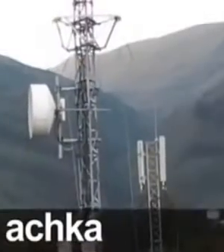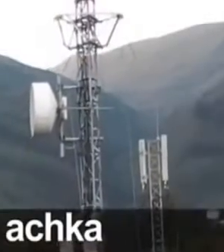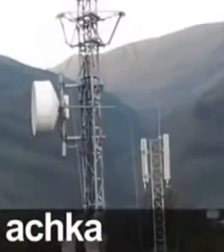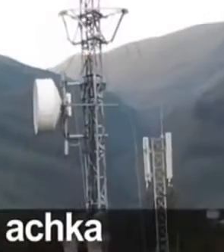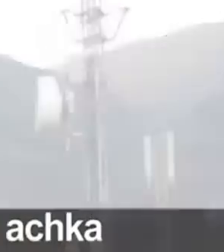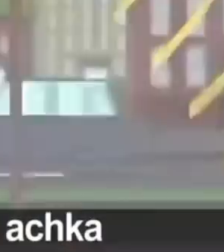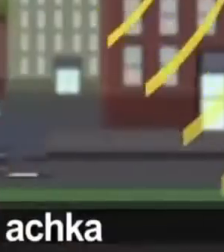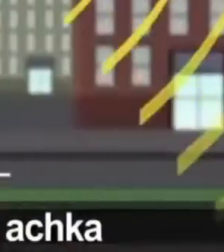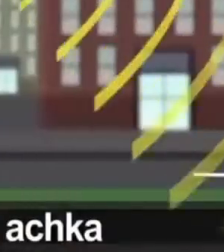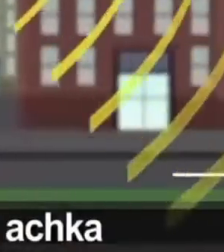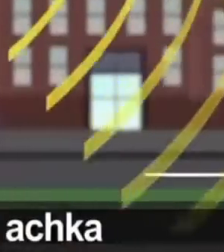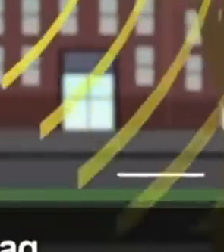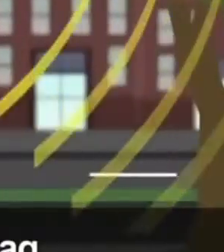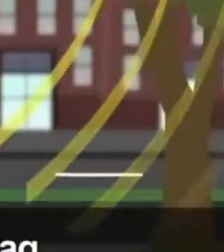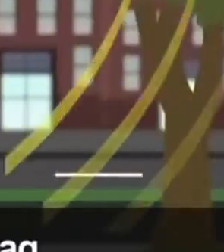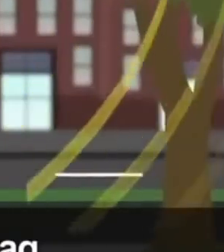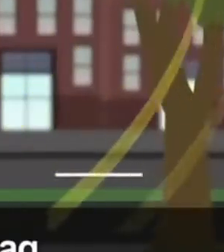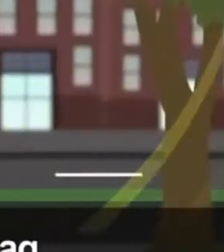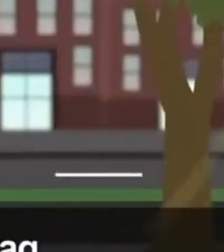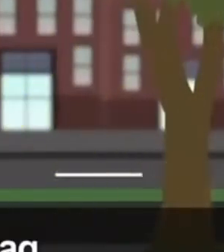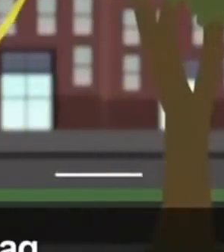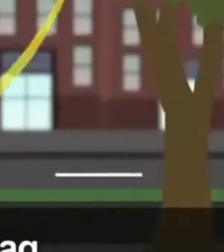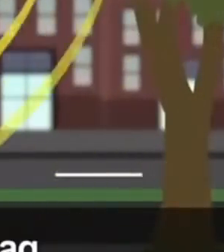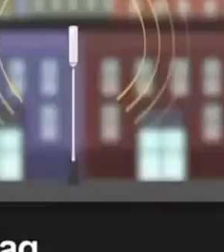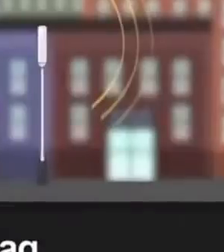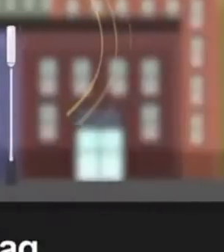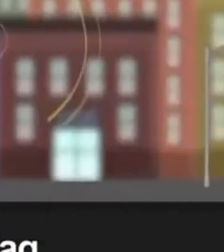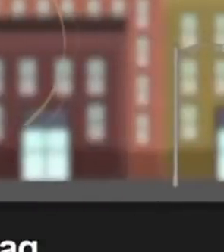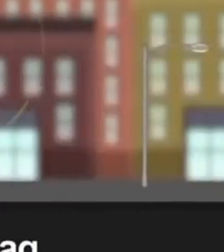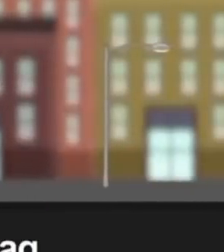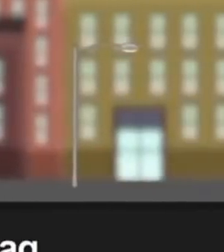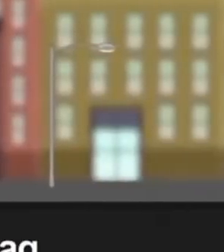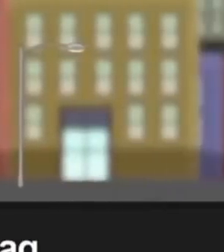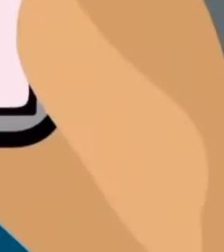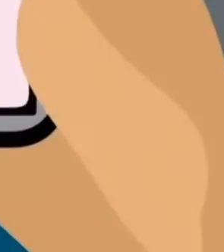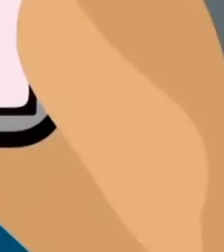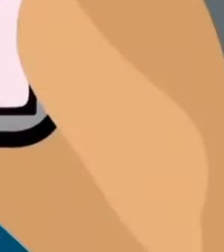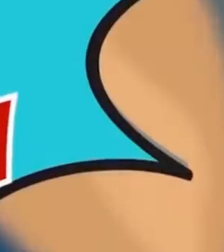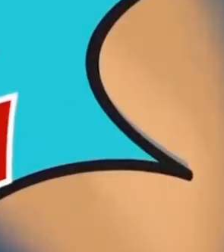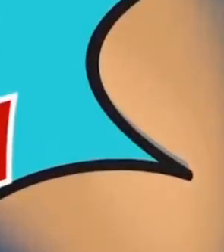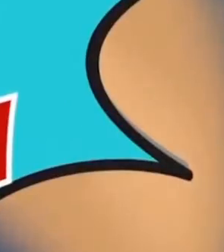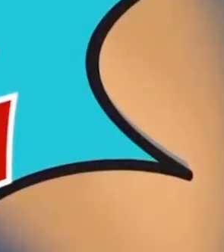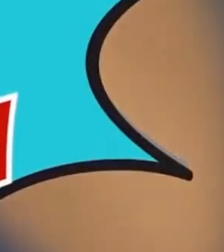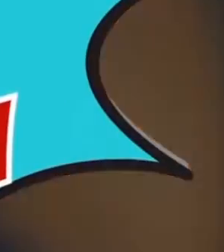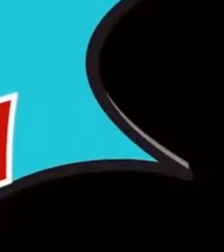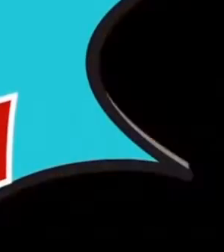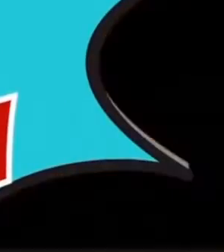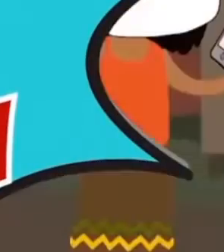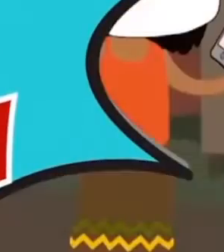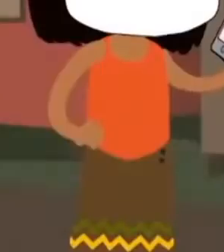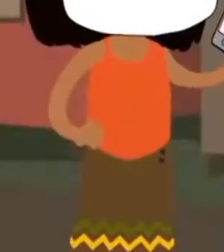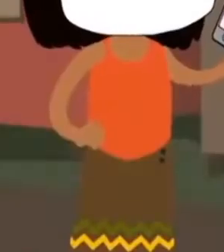Achkayaktakunam, Rimanakunjaku, Ayin Kausaiman, Aipanampa.